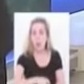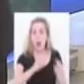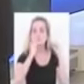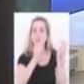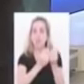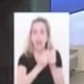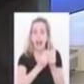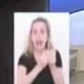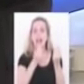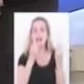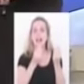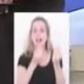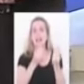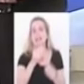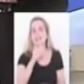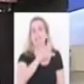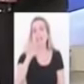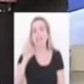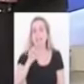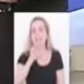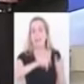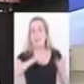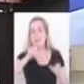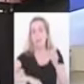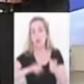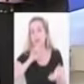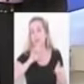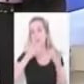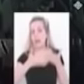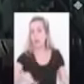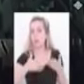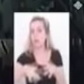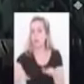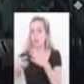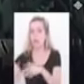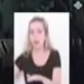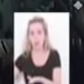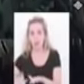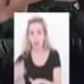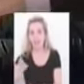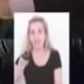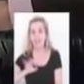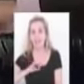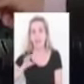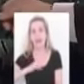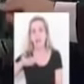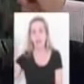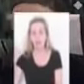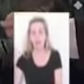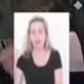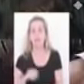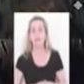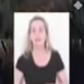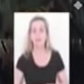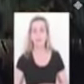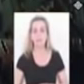telegramas de renuncia y la actual gestión igual que en el indec convive con un grupo de trabajadores denominados la